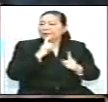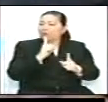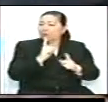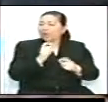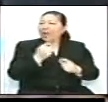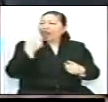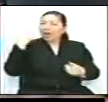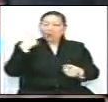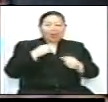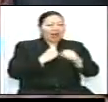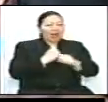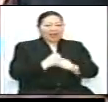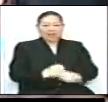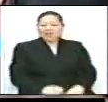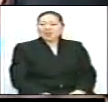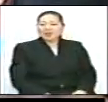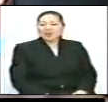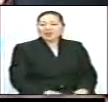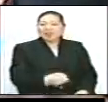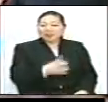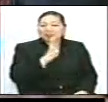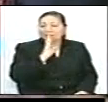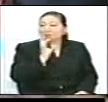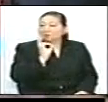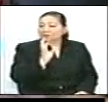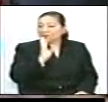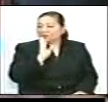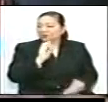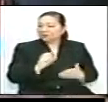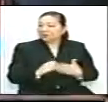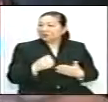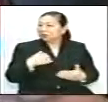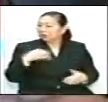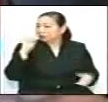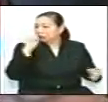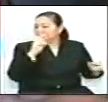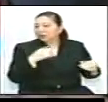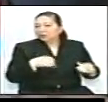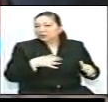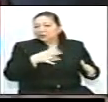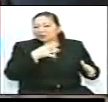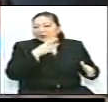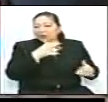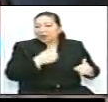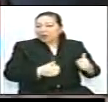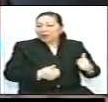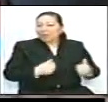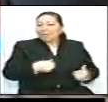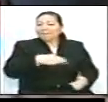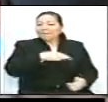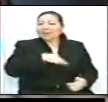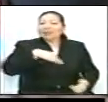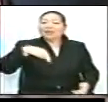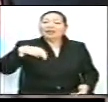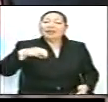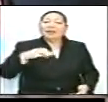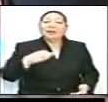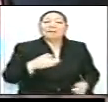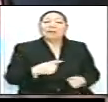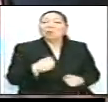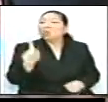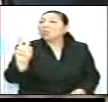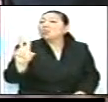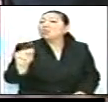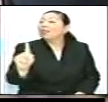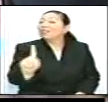creo. Y usted fue contundente, ¿eh? Yo tuve mis dudas, no sabía cuál era la posición del nuevo ministro de Economía y Finanzas, y me dijo,